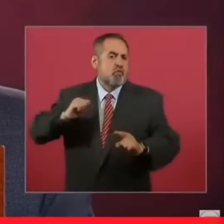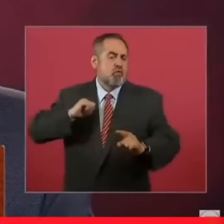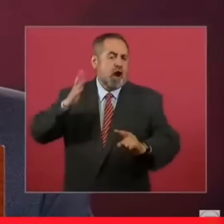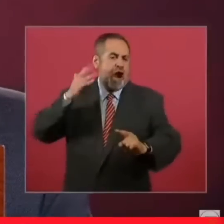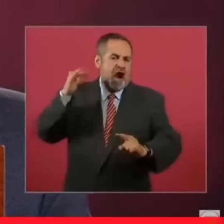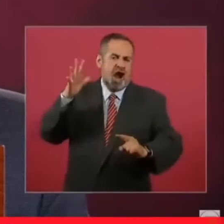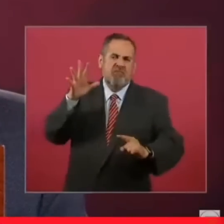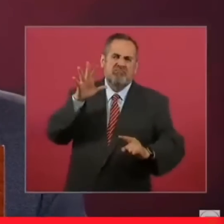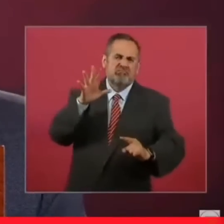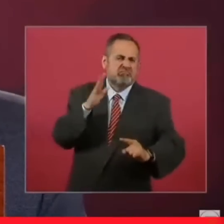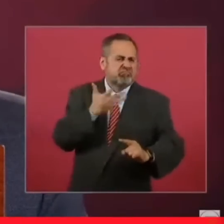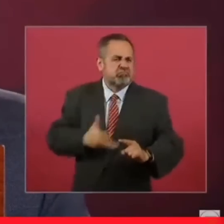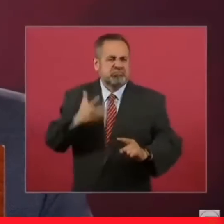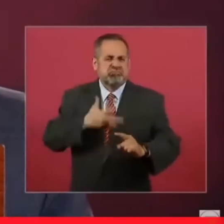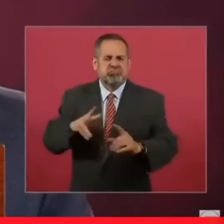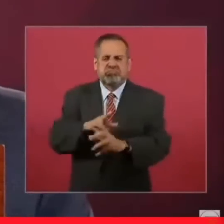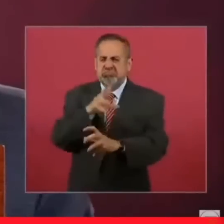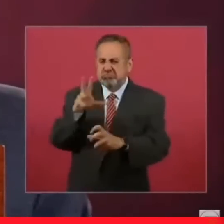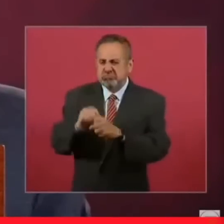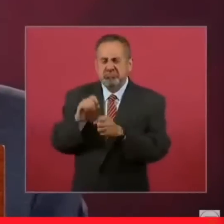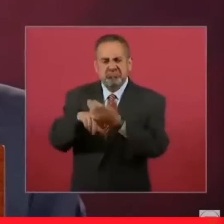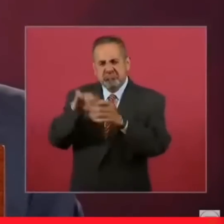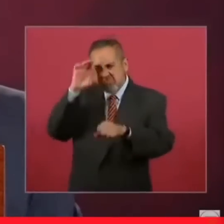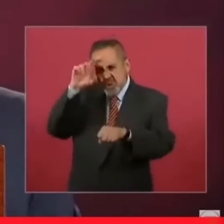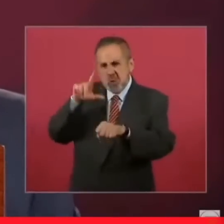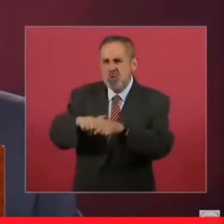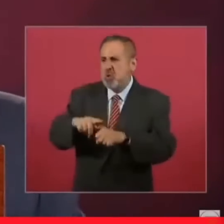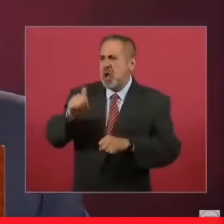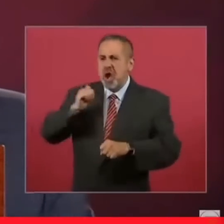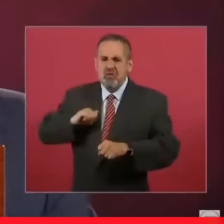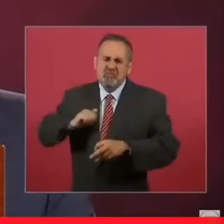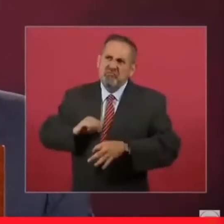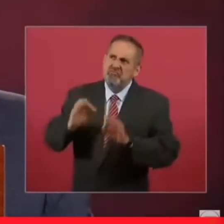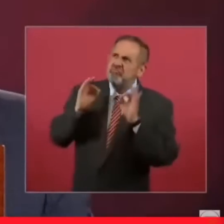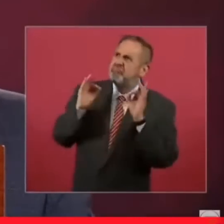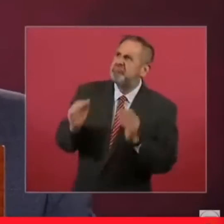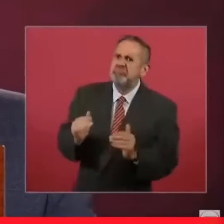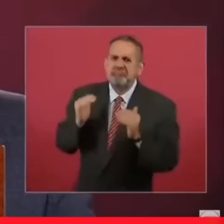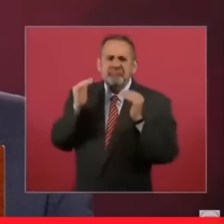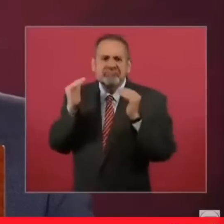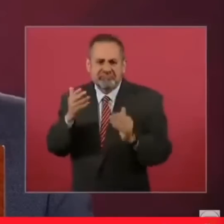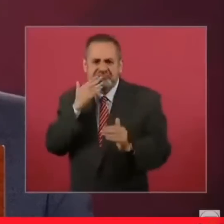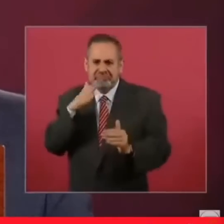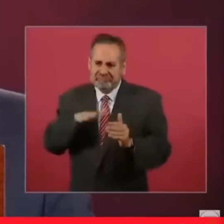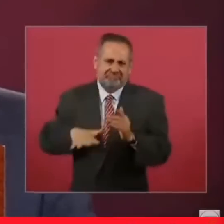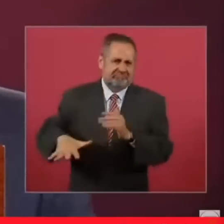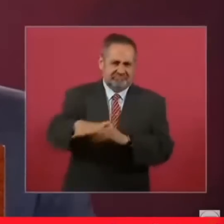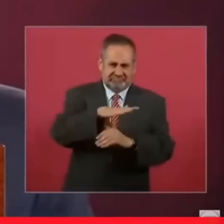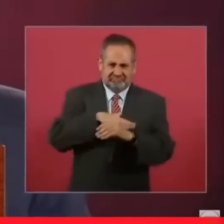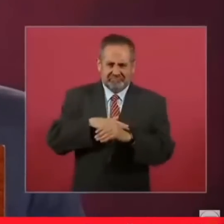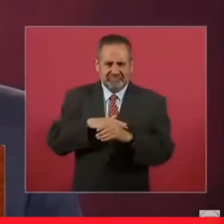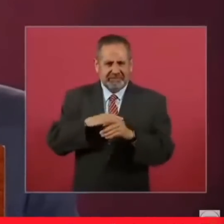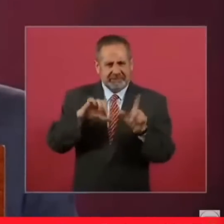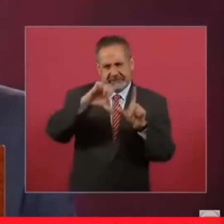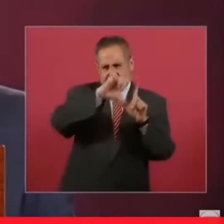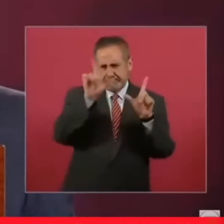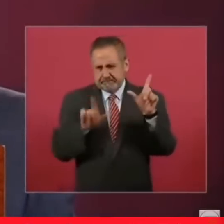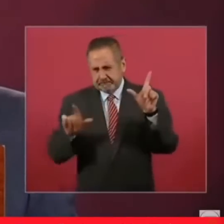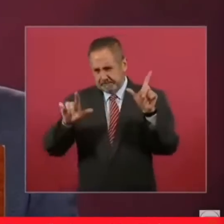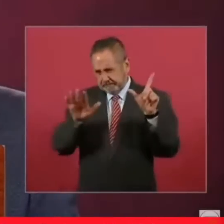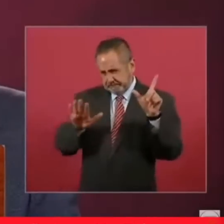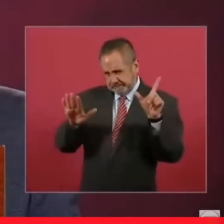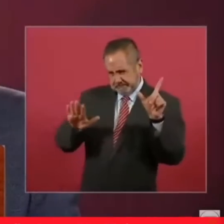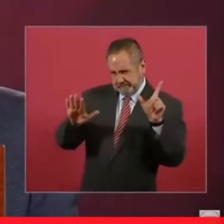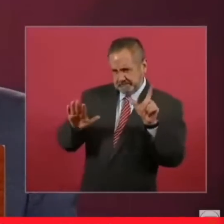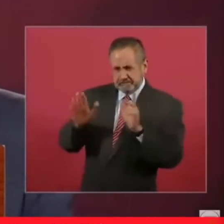la fortaleza y características de las culturas y civilizaciones que ocuparon estos territorios, y el programa